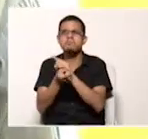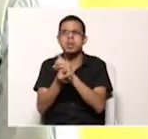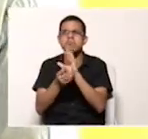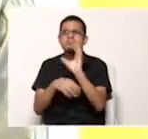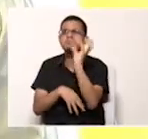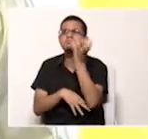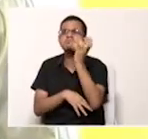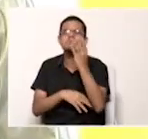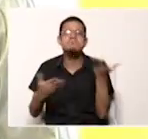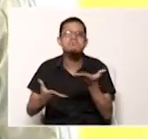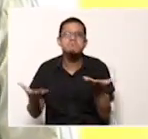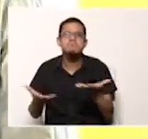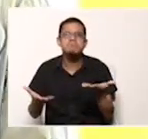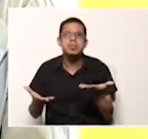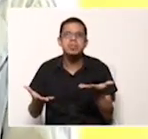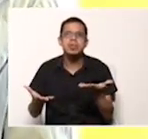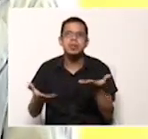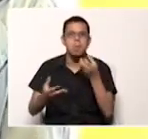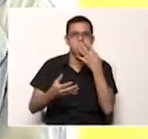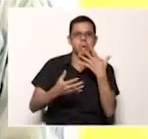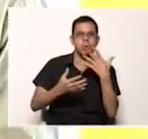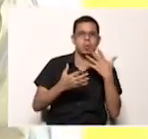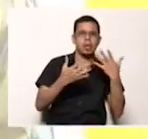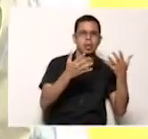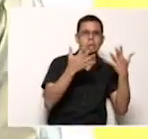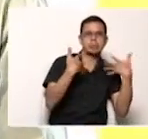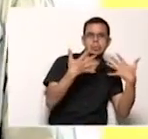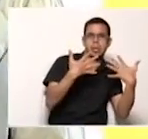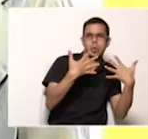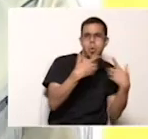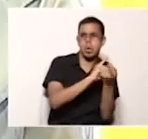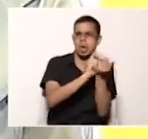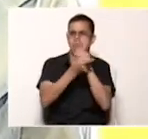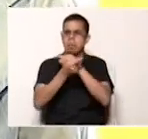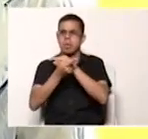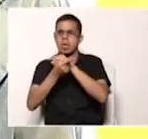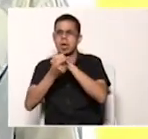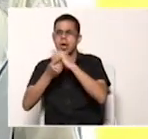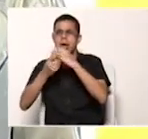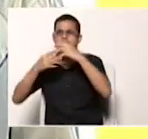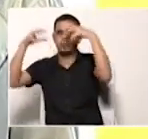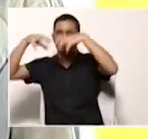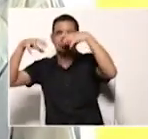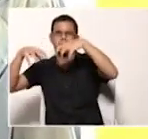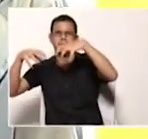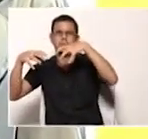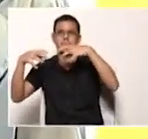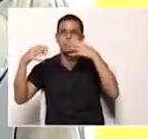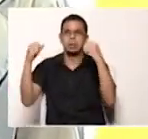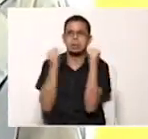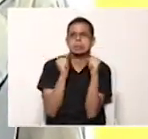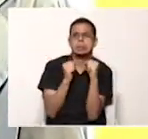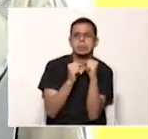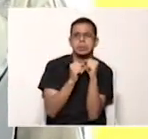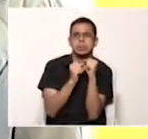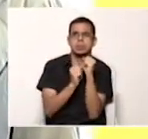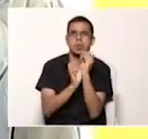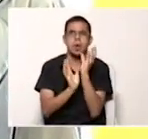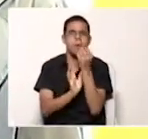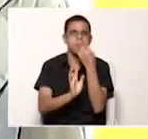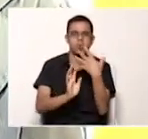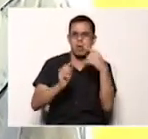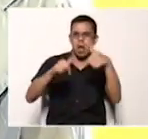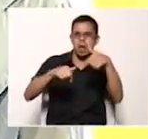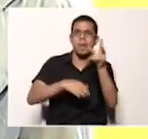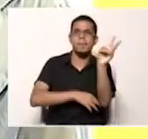Bueno, esto de pasar del calor de repente a la lluvia, al frío. En nuestro país, digamos que no tenemos estaciones marcadas